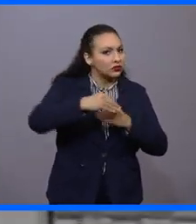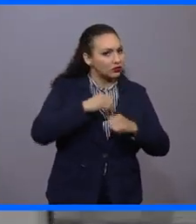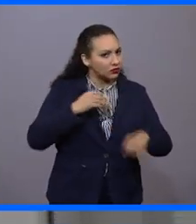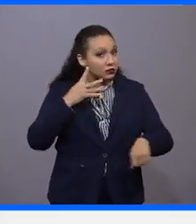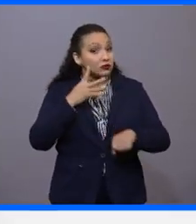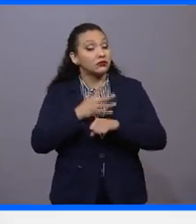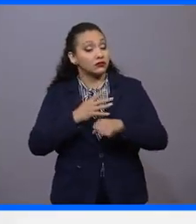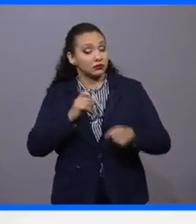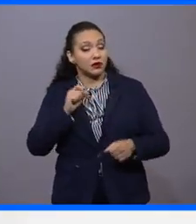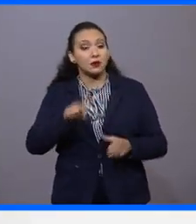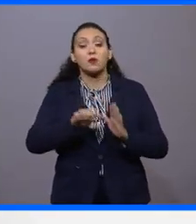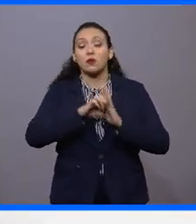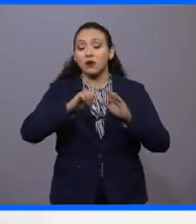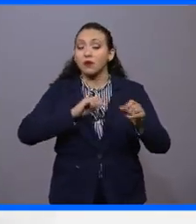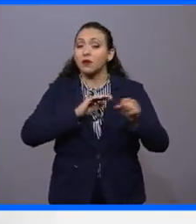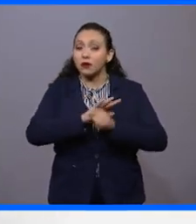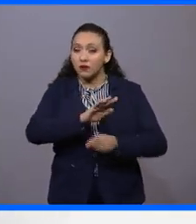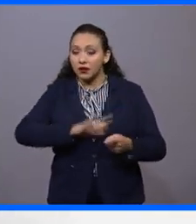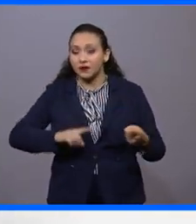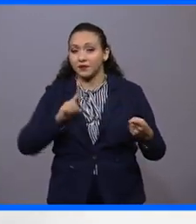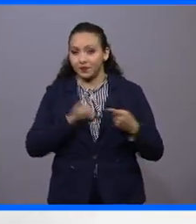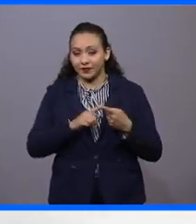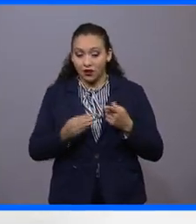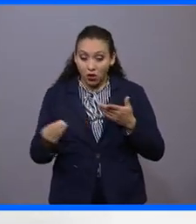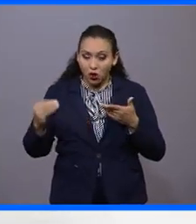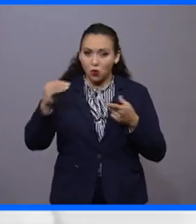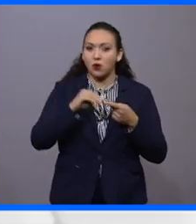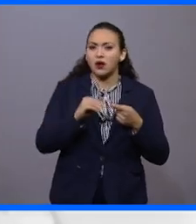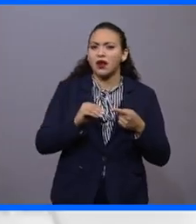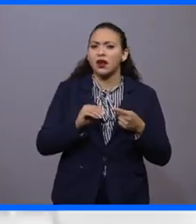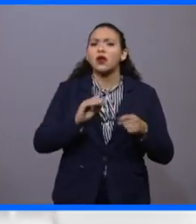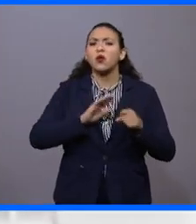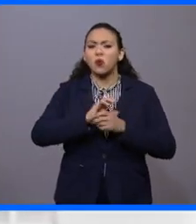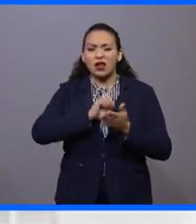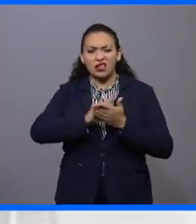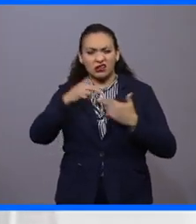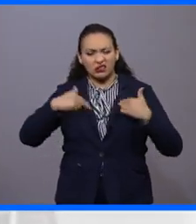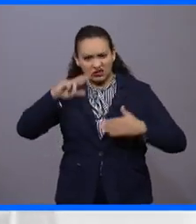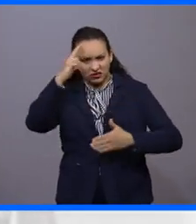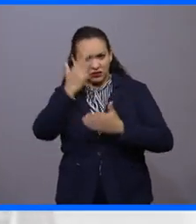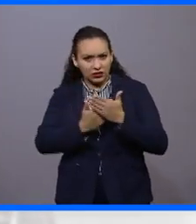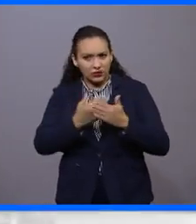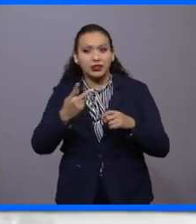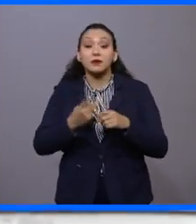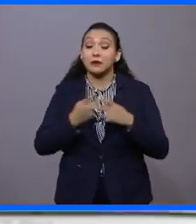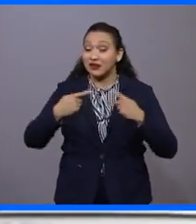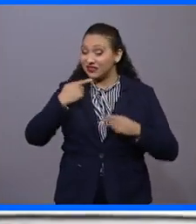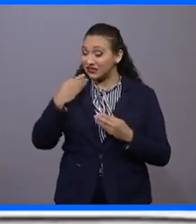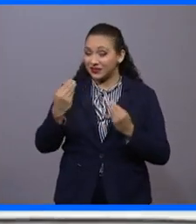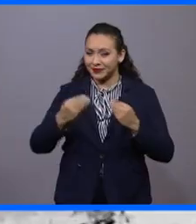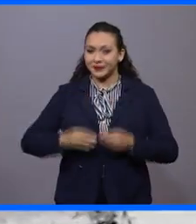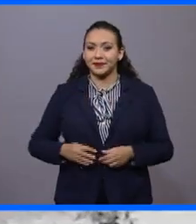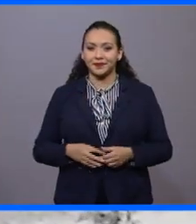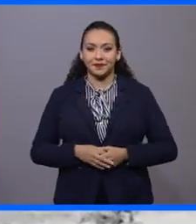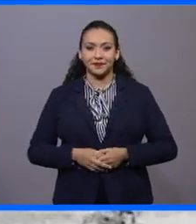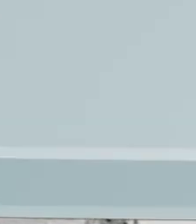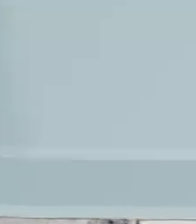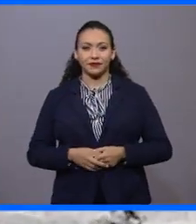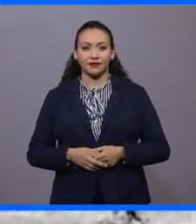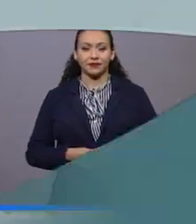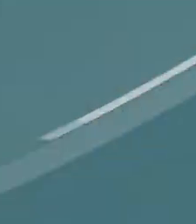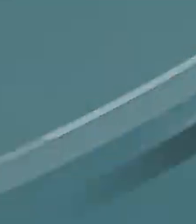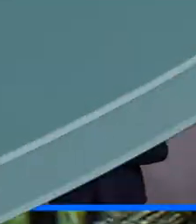que implica, en primera instancia, definir los delitos que se desprendían de los hechos denunciados.